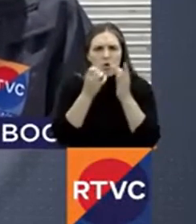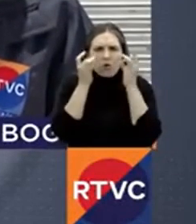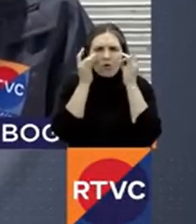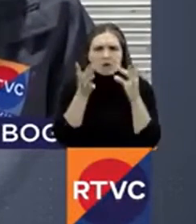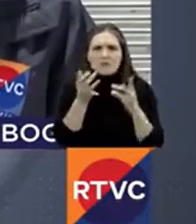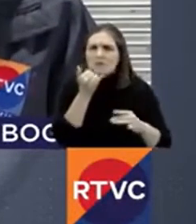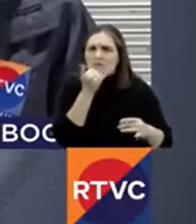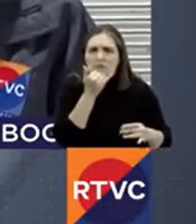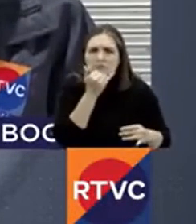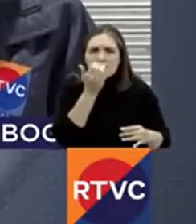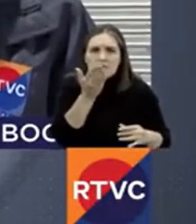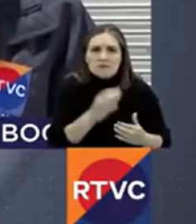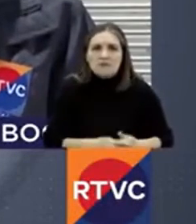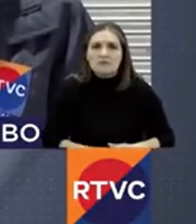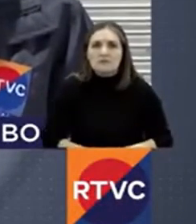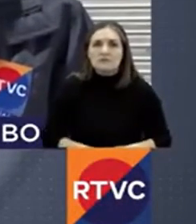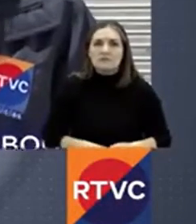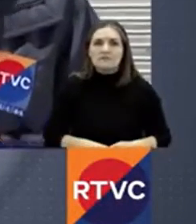pasó?